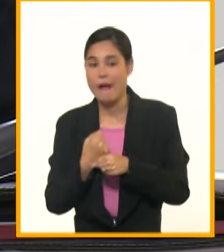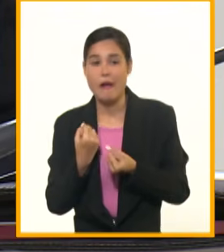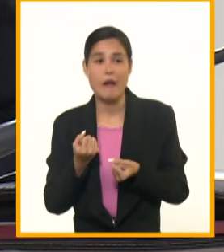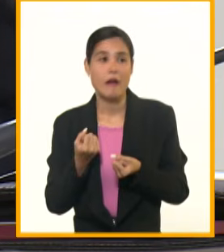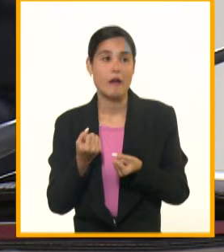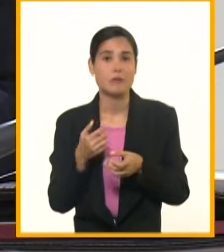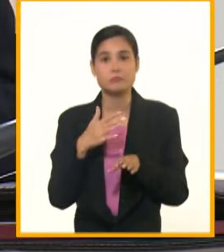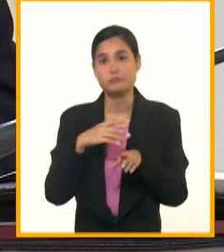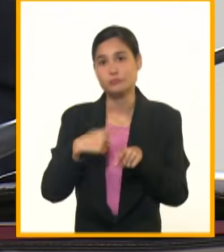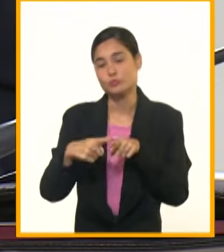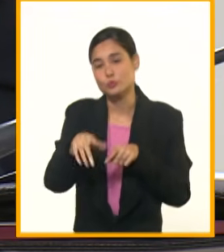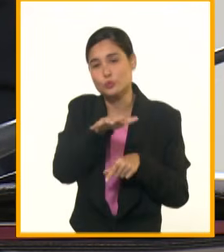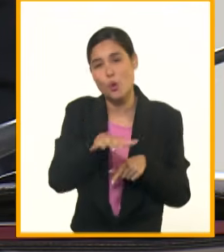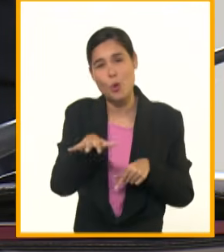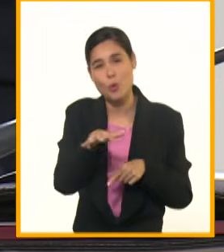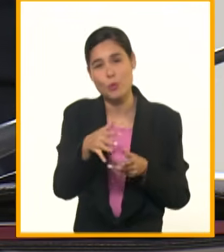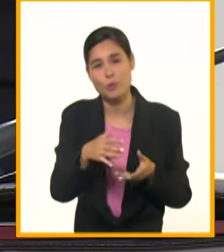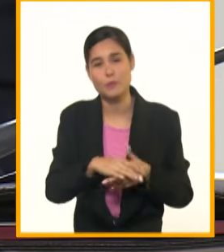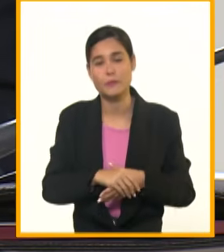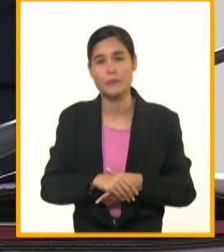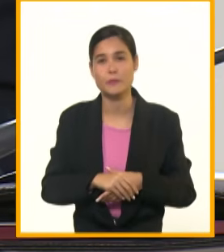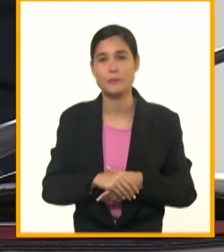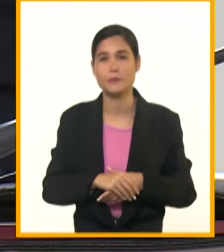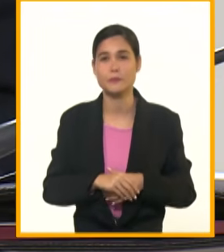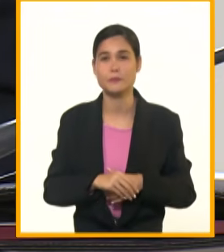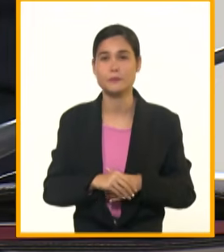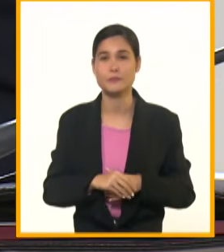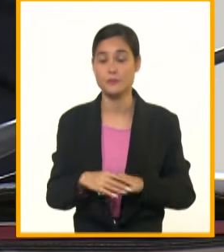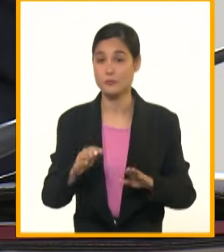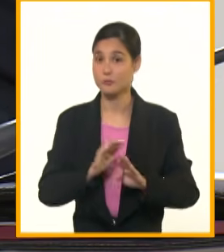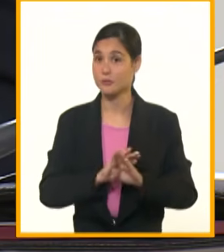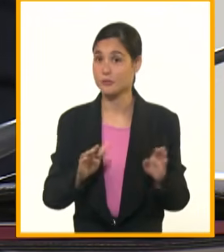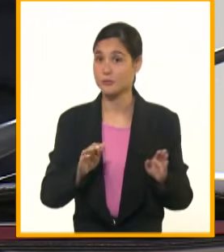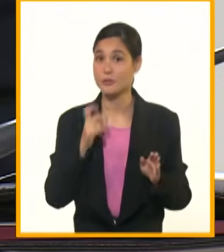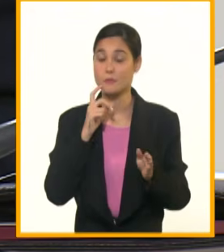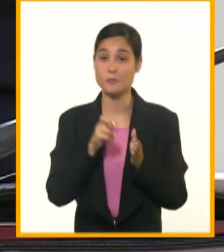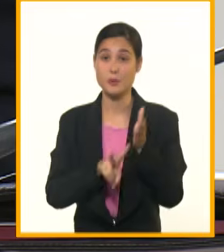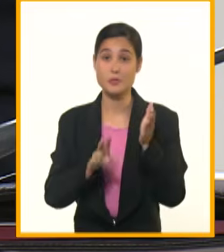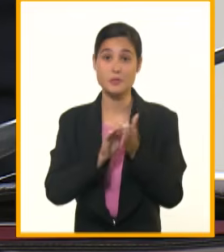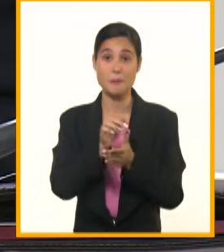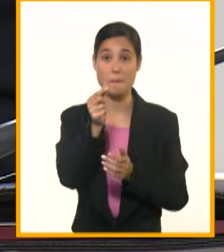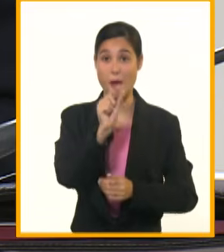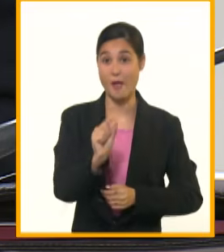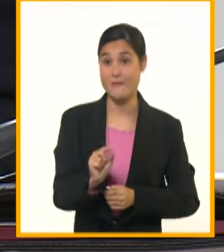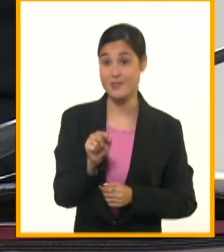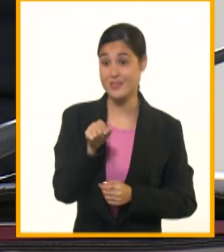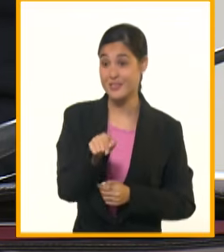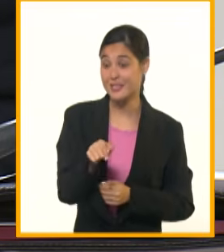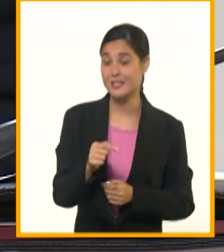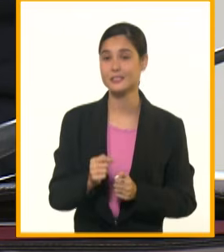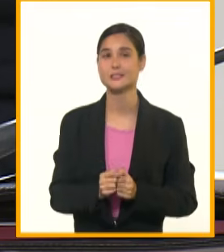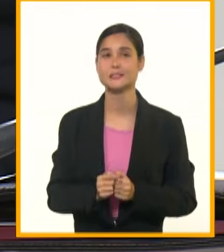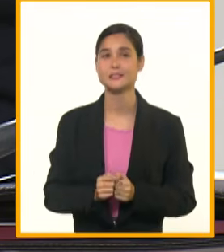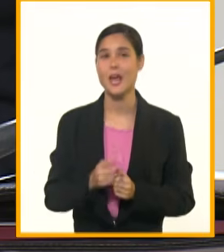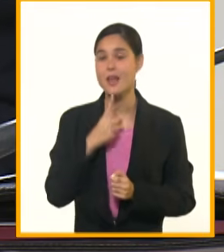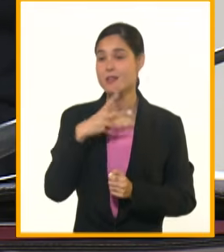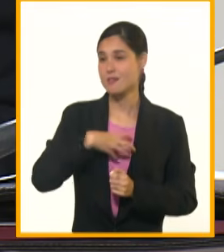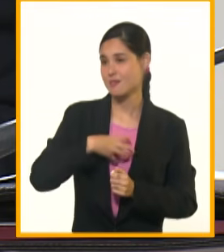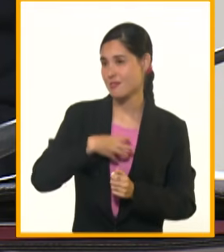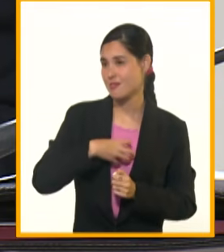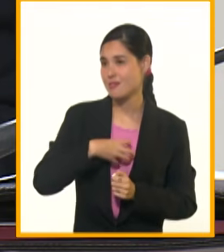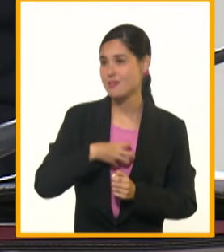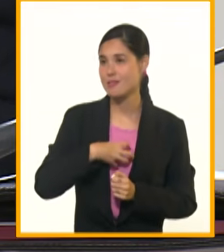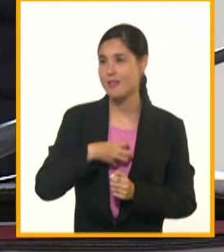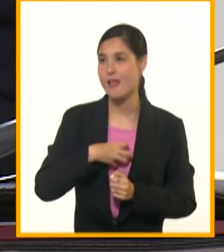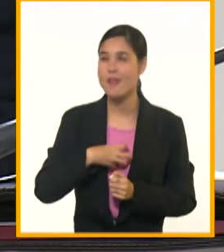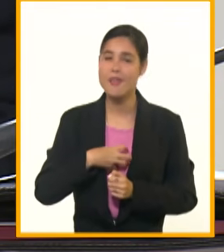tiene un sistema como el nuestro. Mayabeque, como usted decía, gobernador, tenía su asiento, su capital en La Habana.